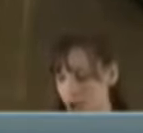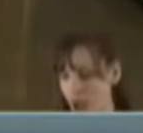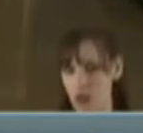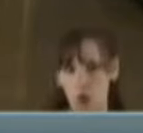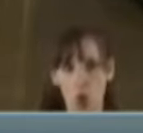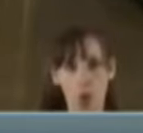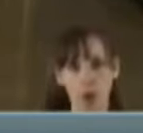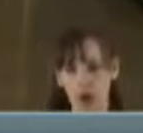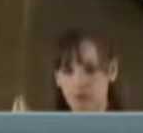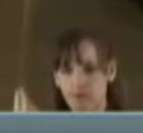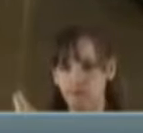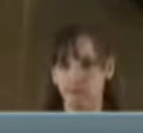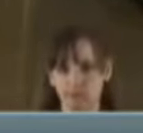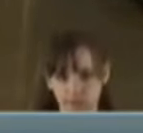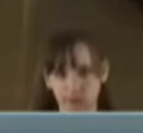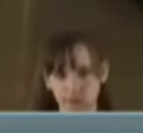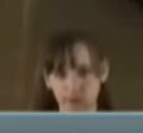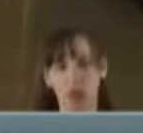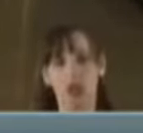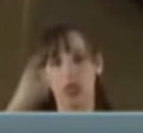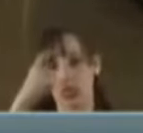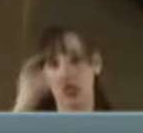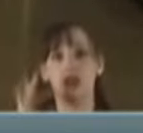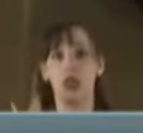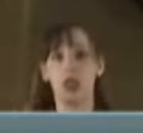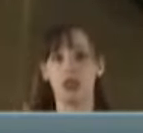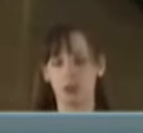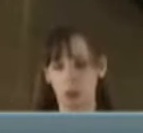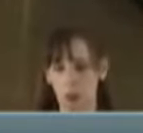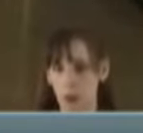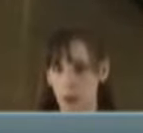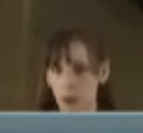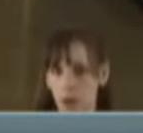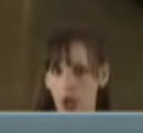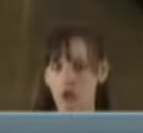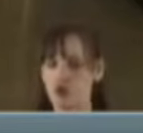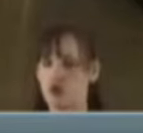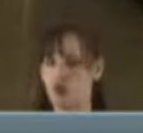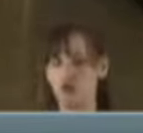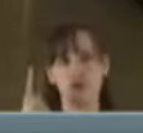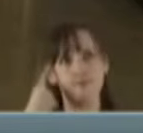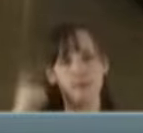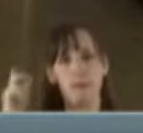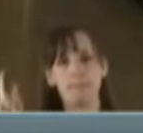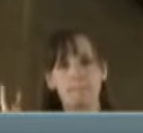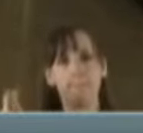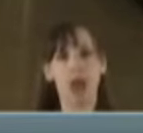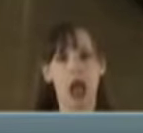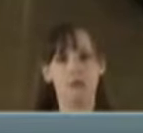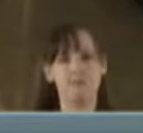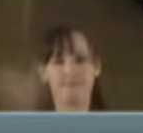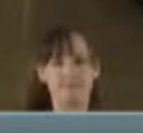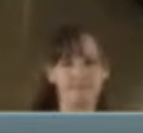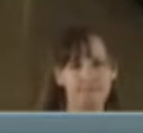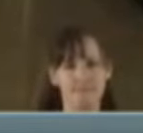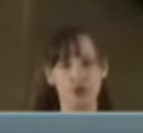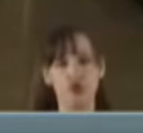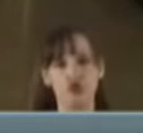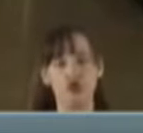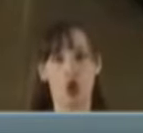ahora, con mucha dificultad, que un votante de Juntos por el Cambio, que posteriormente, en forma masiva, se